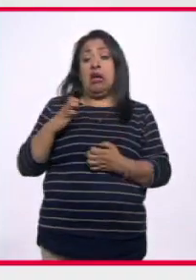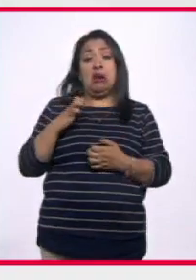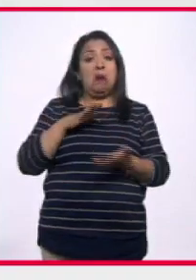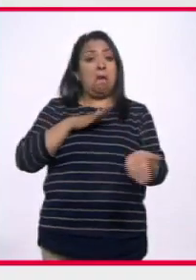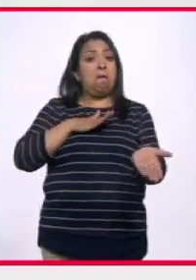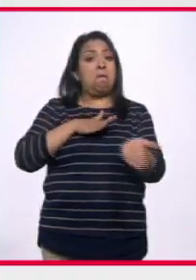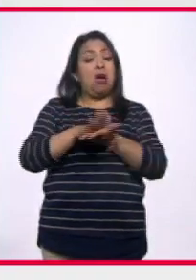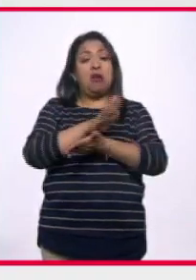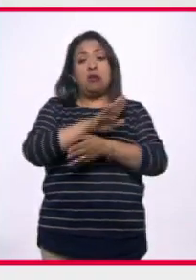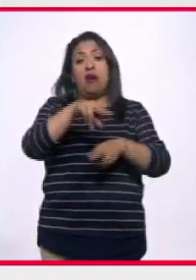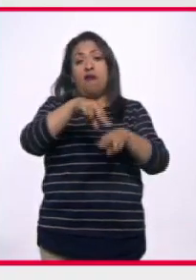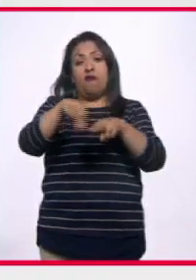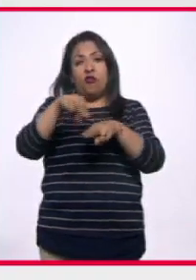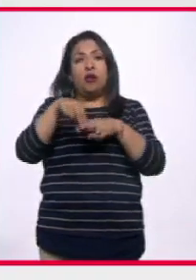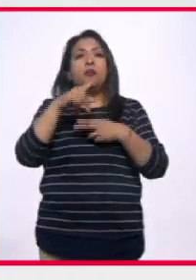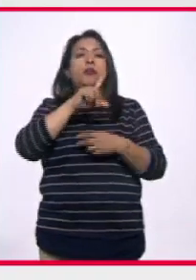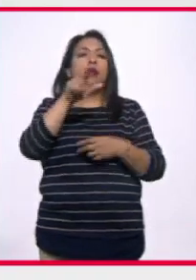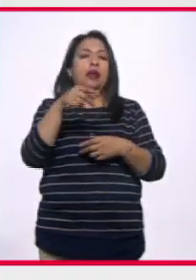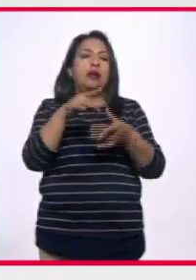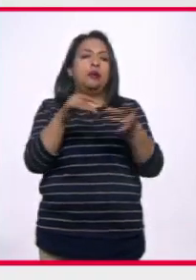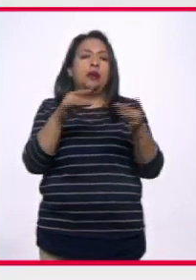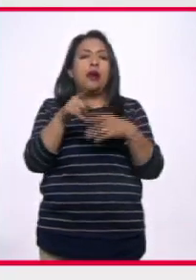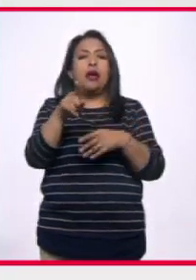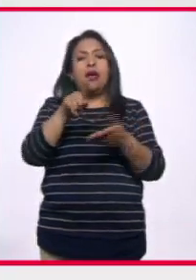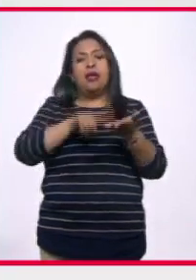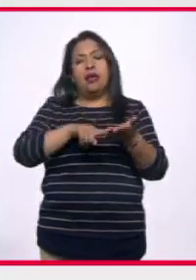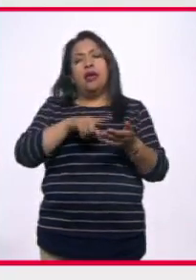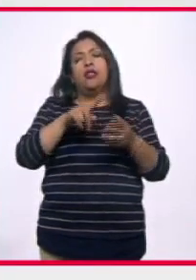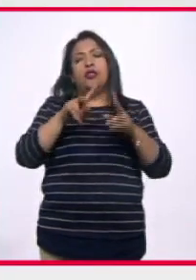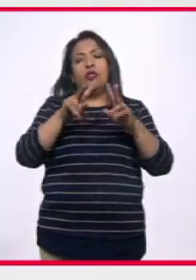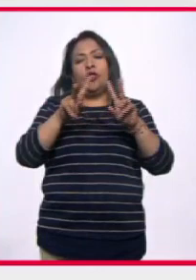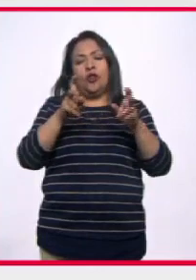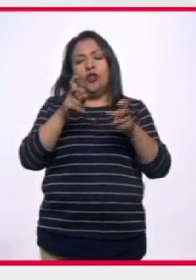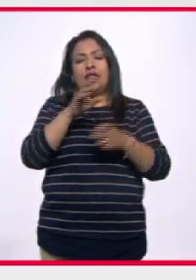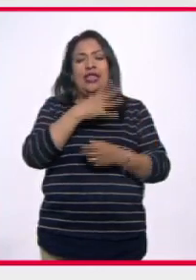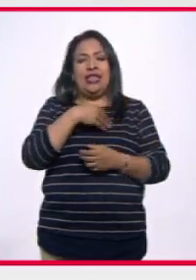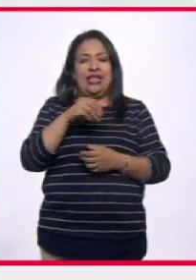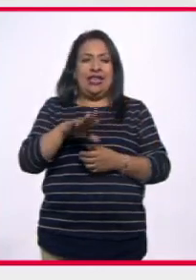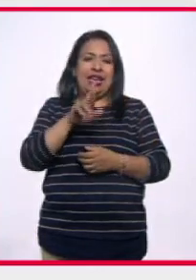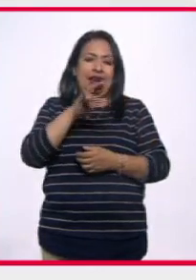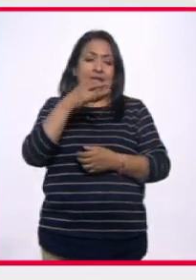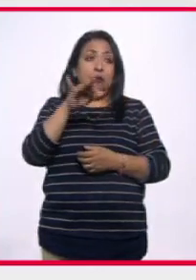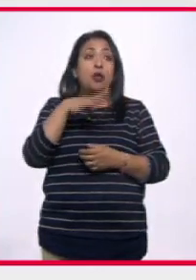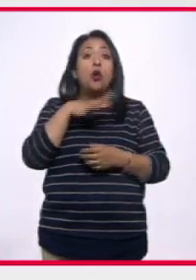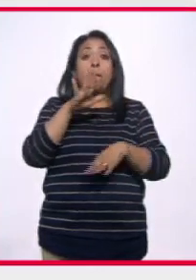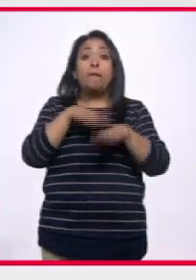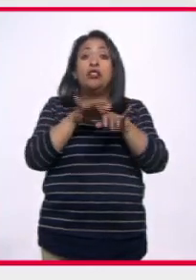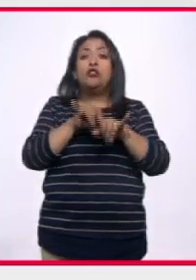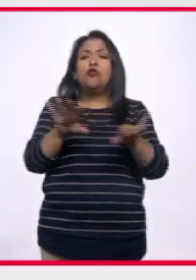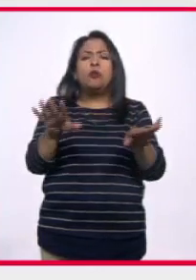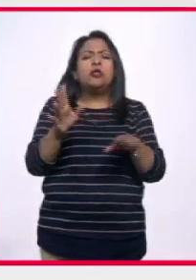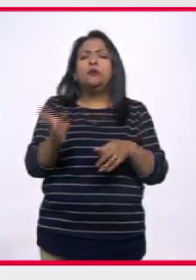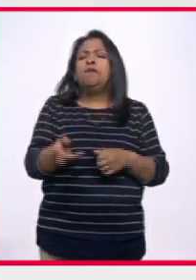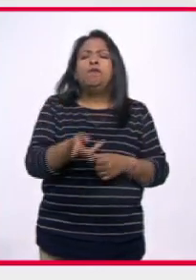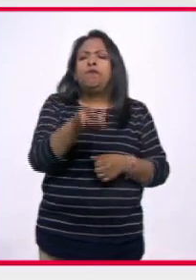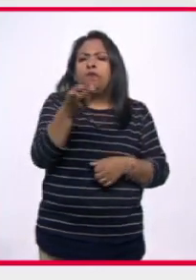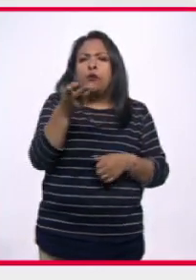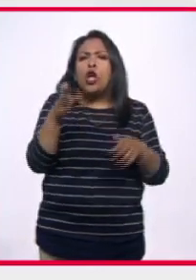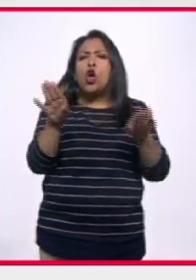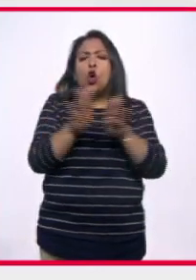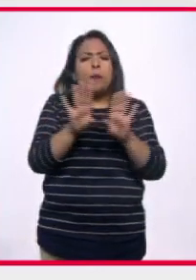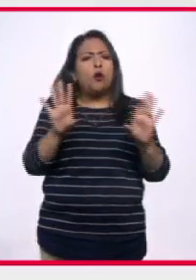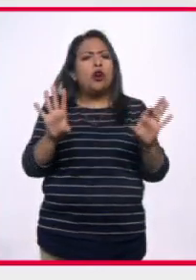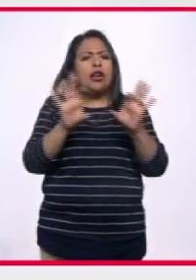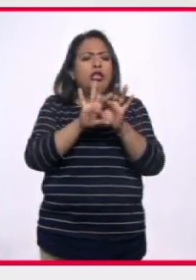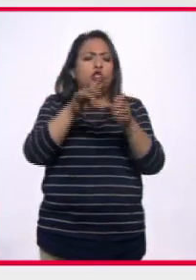pero les platicaremos lo que suceda en la hija del regimiento' y tenemos más información y la pregunta es de qué manera se relacionan